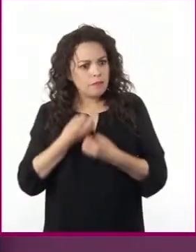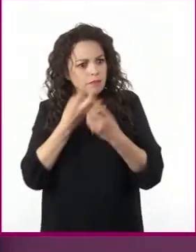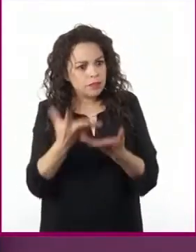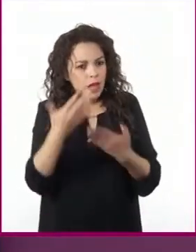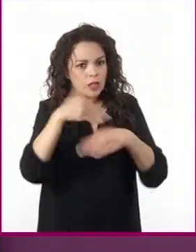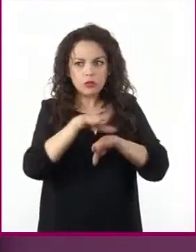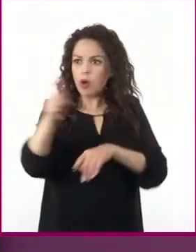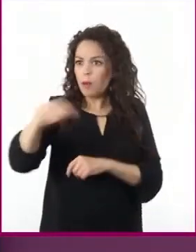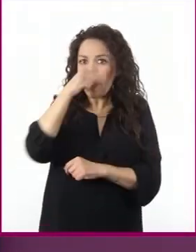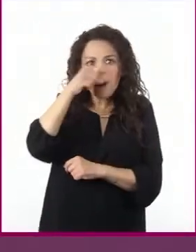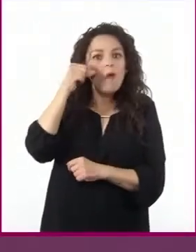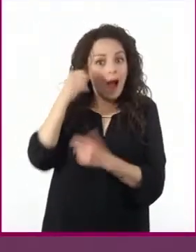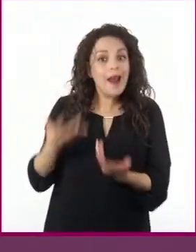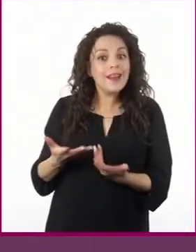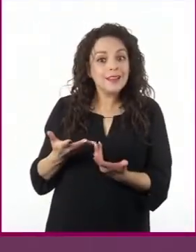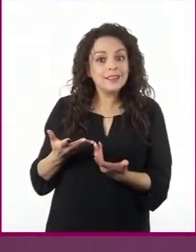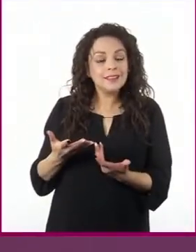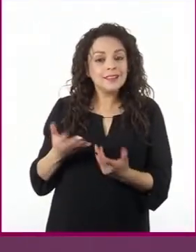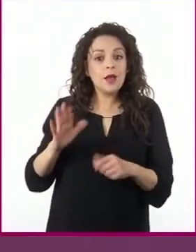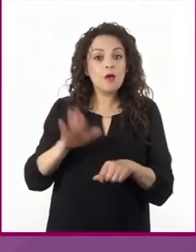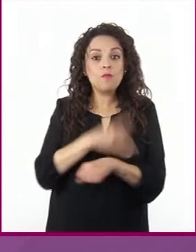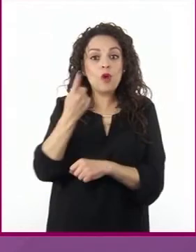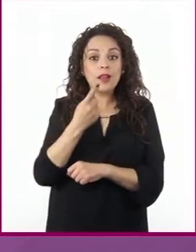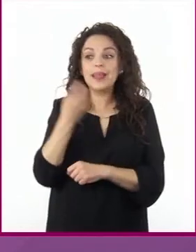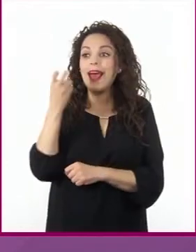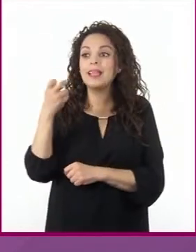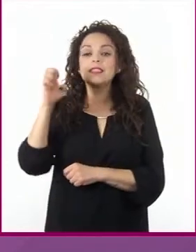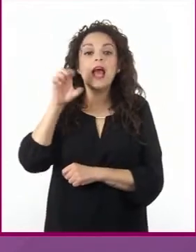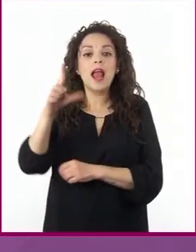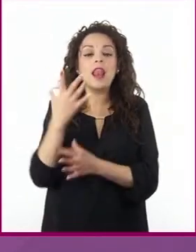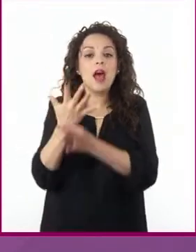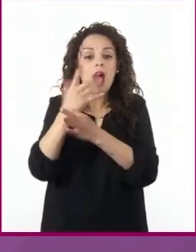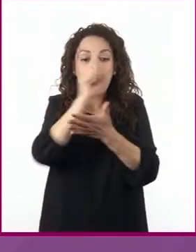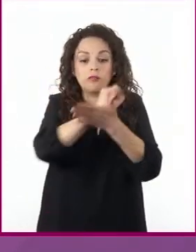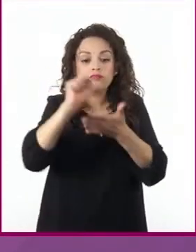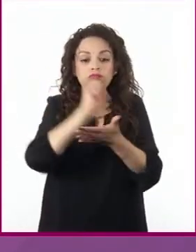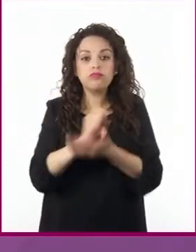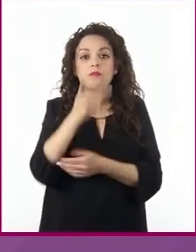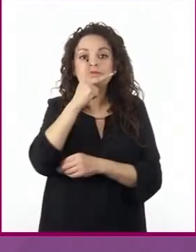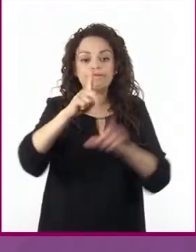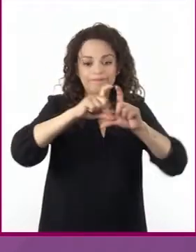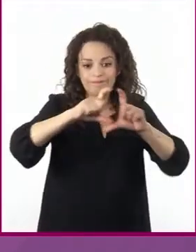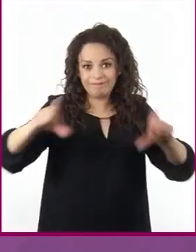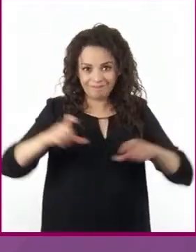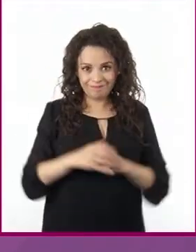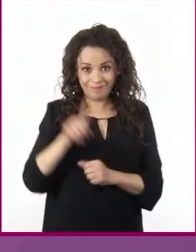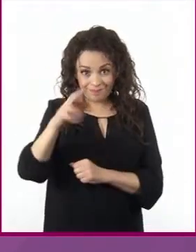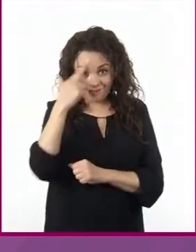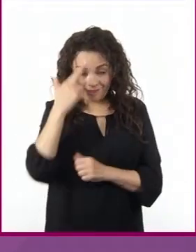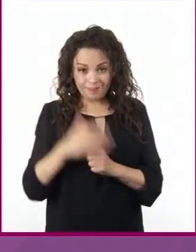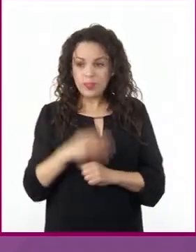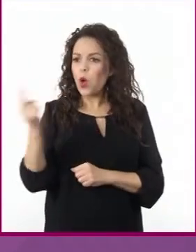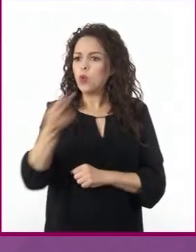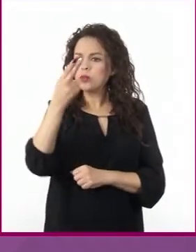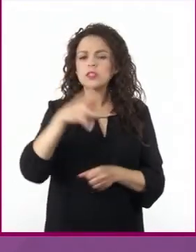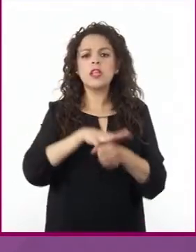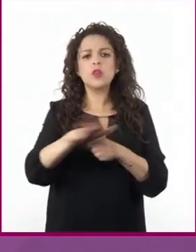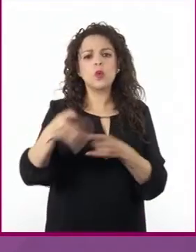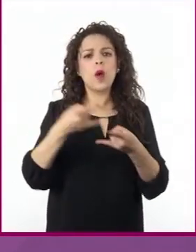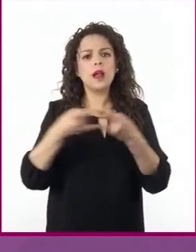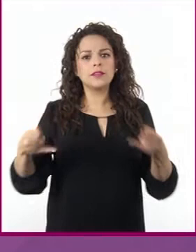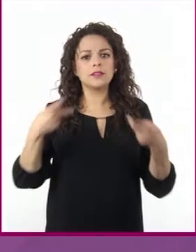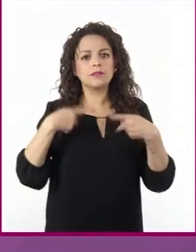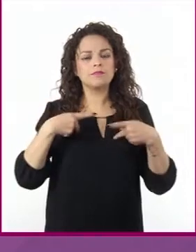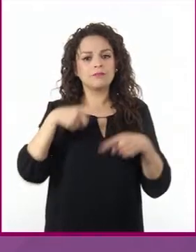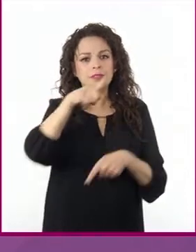de Juárez a partir de su frase. ¿Y a ustedes qué personaje de la historia les agrada? ¿De quién